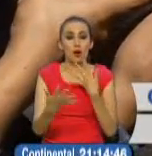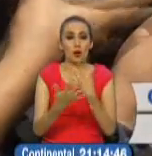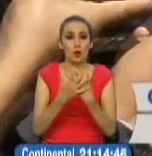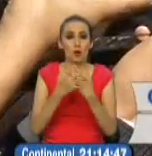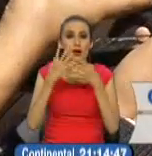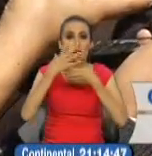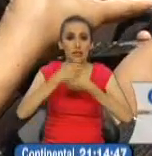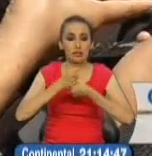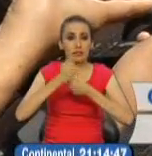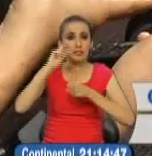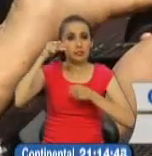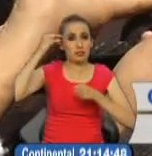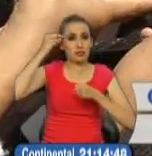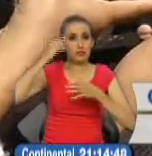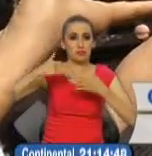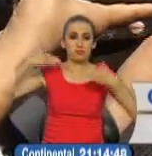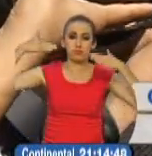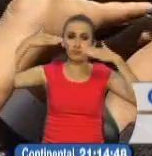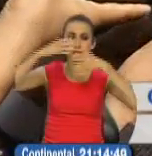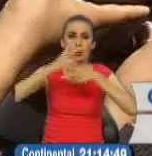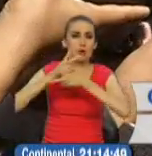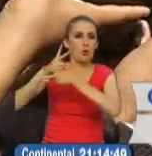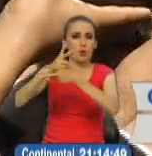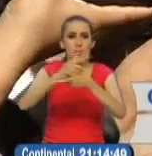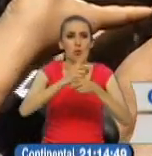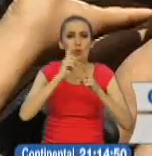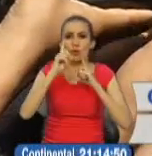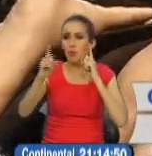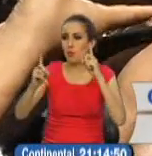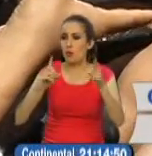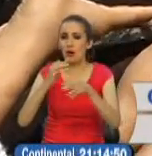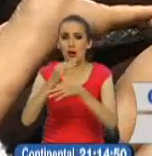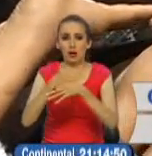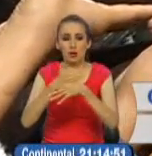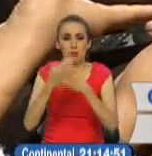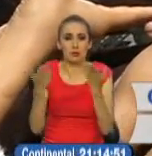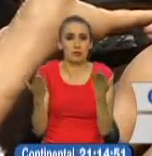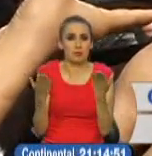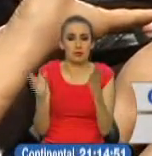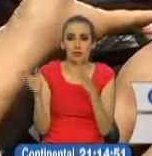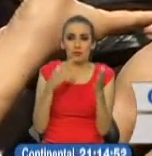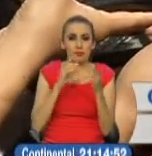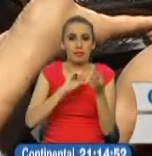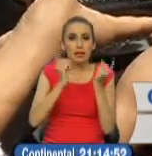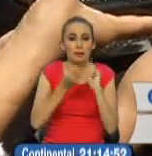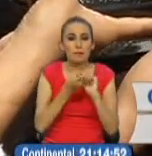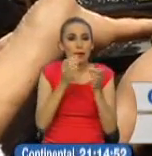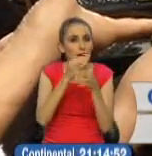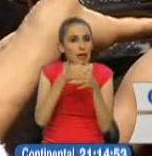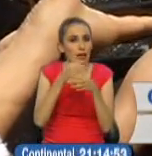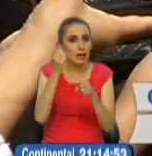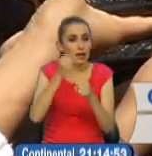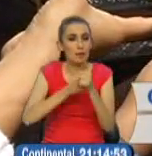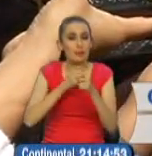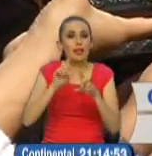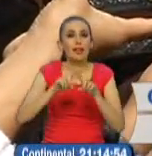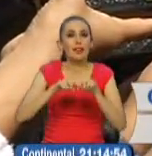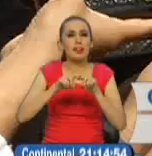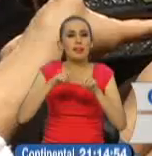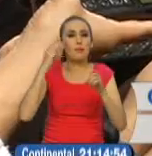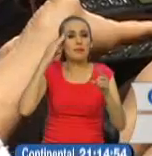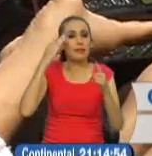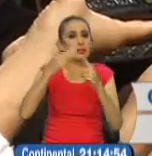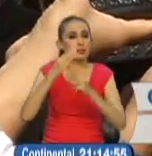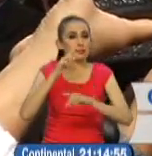debe dar. Hay medidas extremas, como por ejemplo la reubicación del funcionario. Eso son situaciones bastante extremas, dependiendo de las amenazas, pero